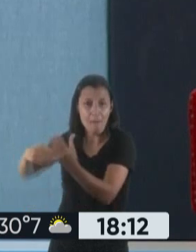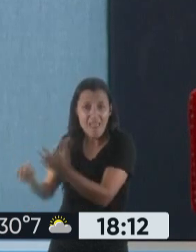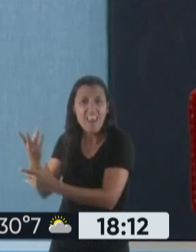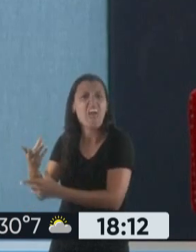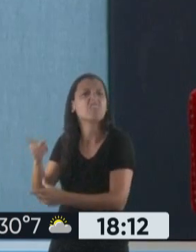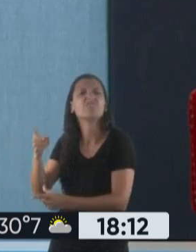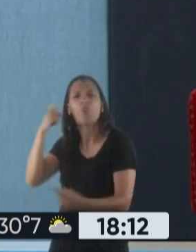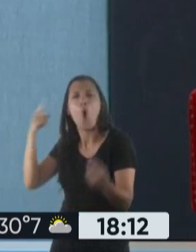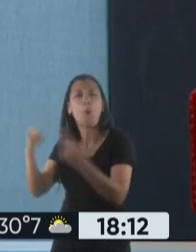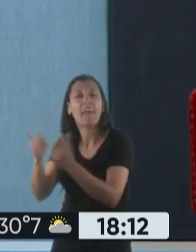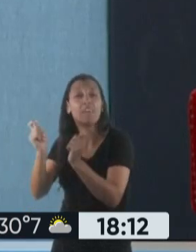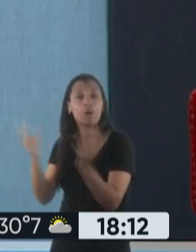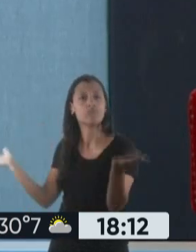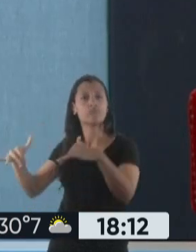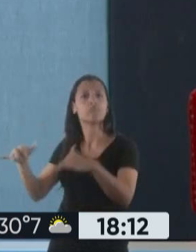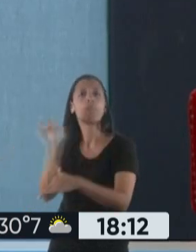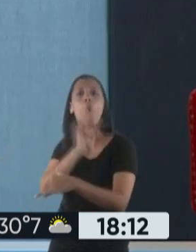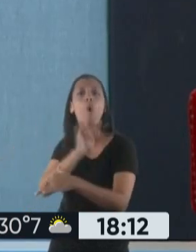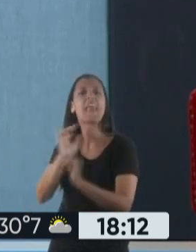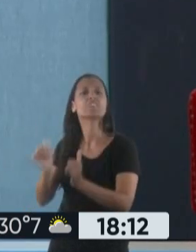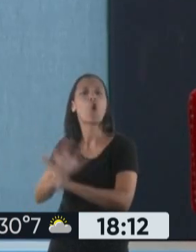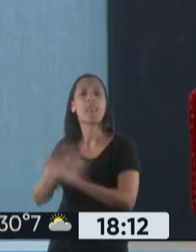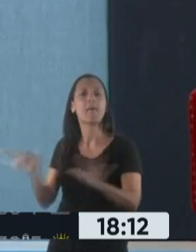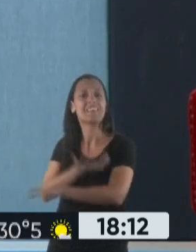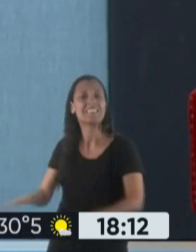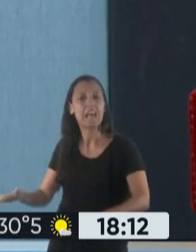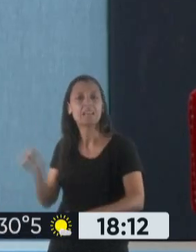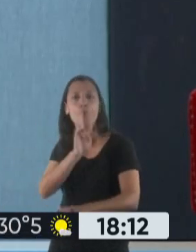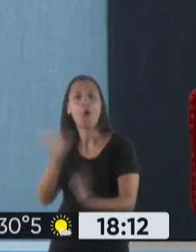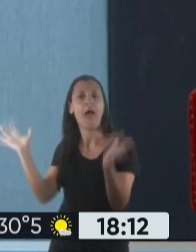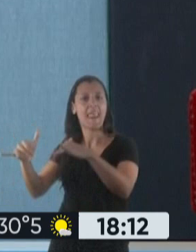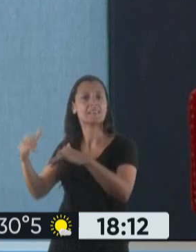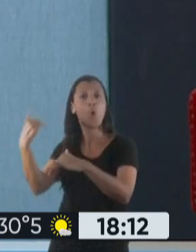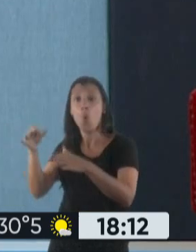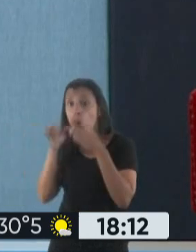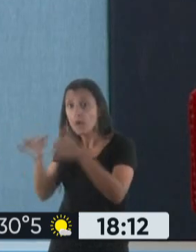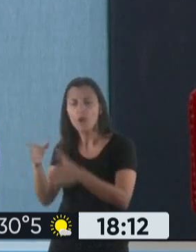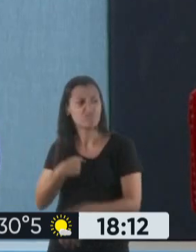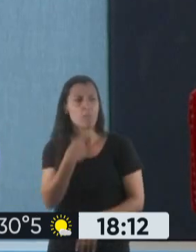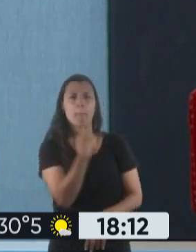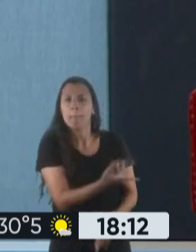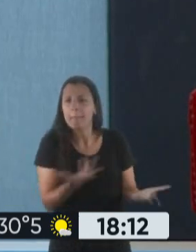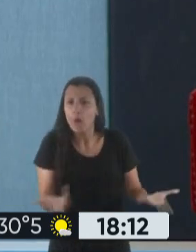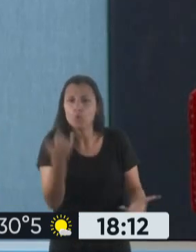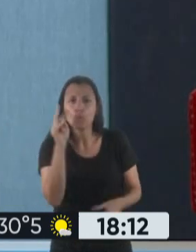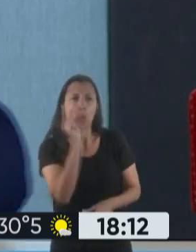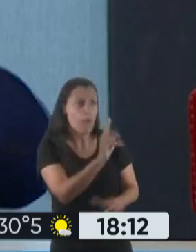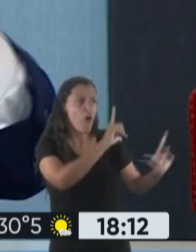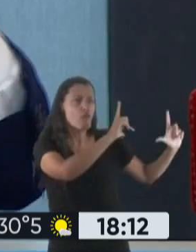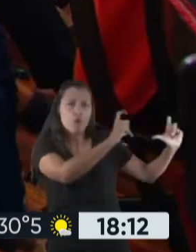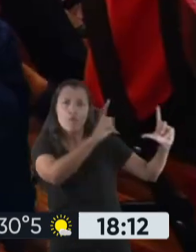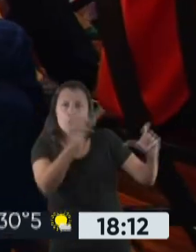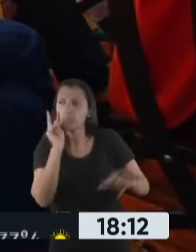solo para chicas, para mujeres jóvenes, para niñas, ¿no? Y entonces pregunté, porque veía fotos del palacio, cómo